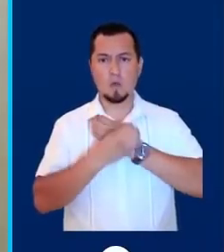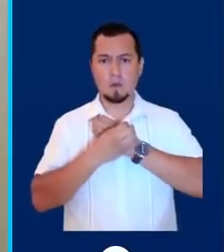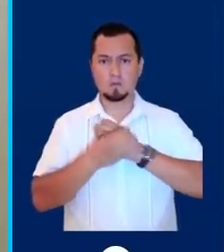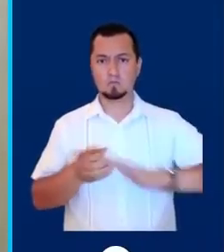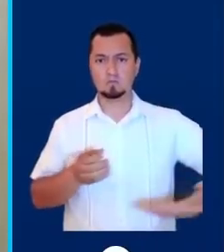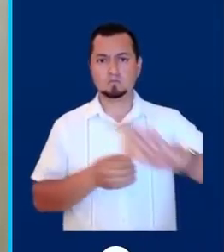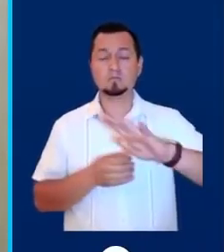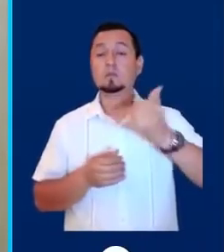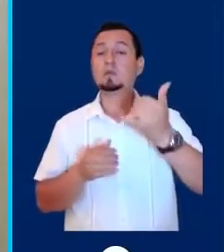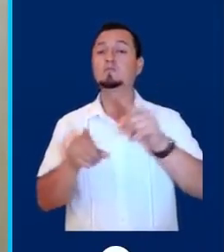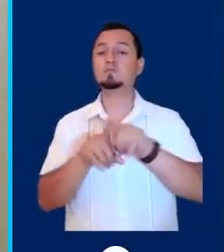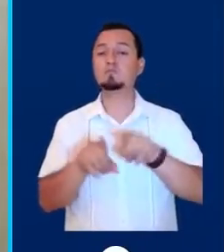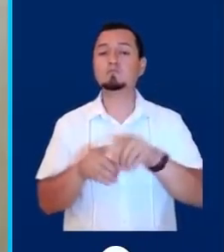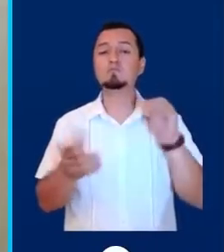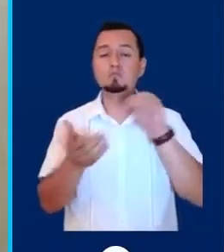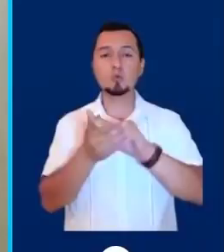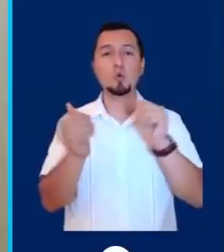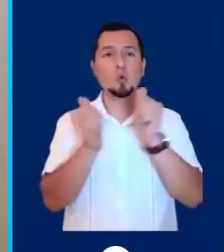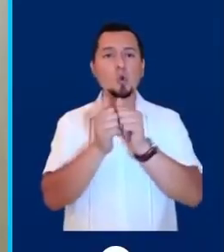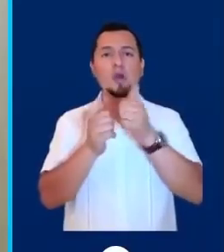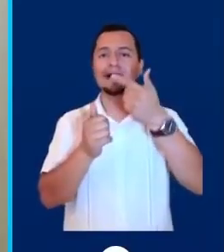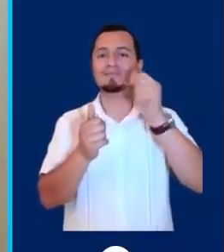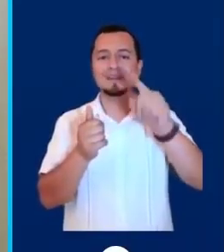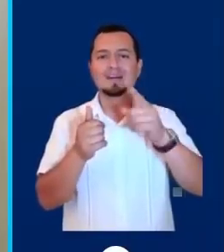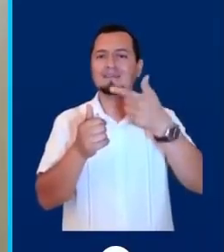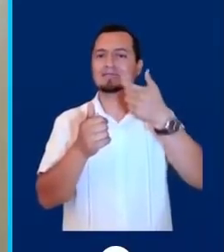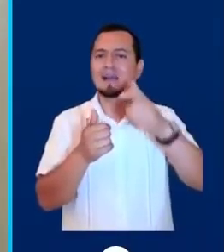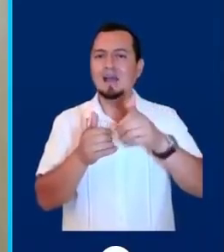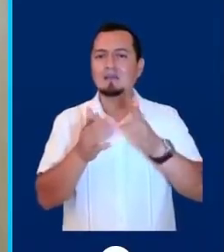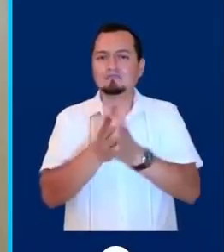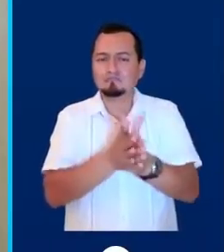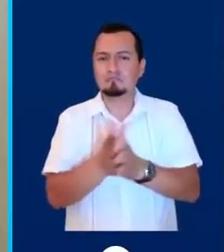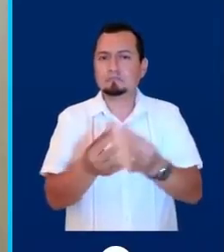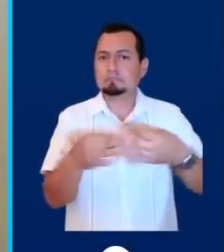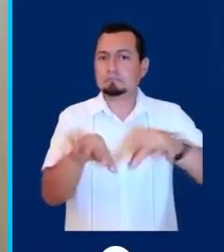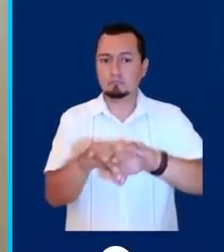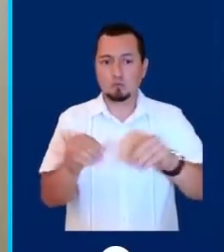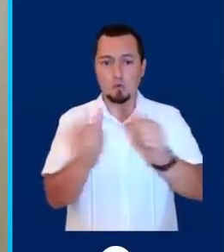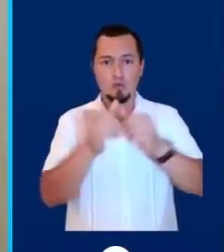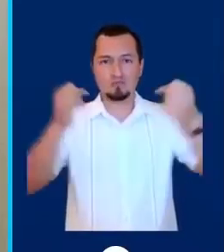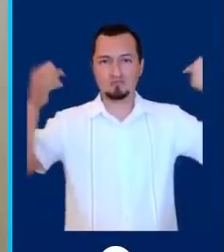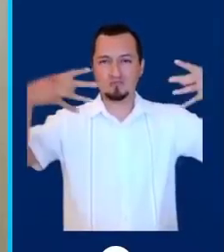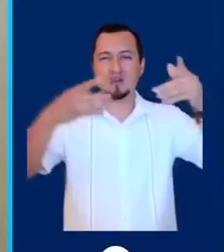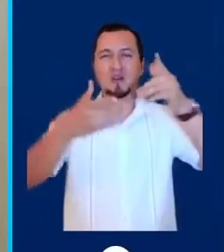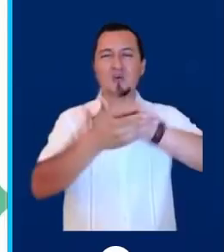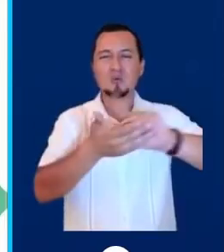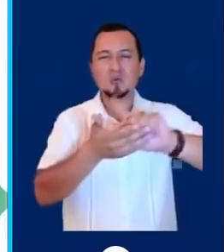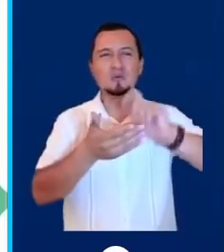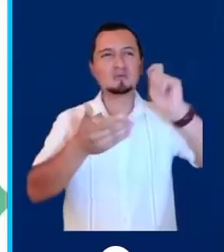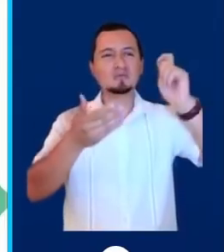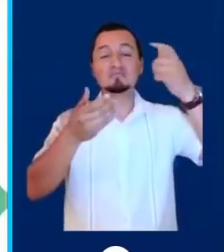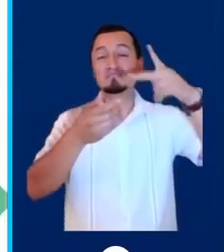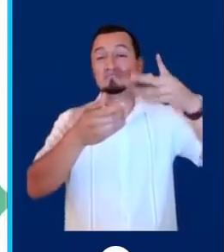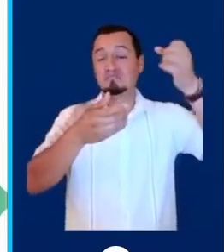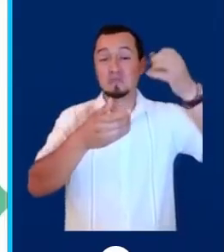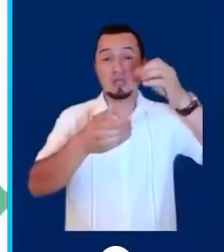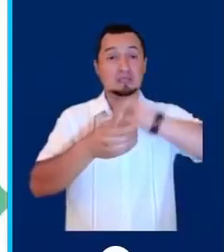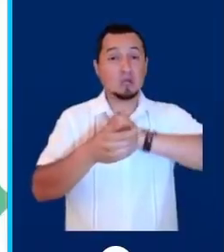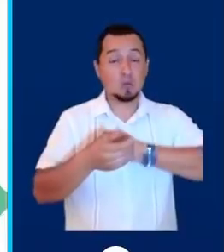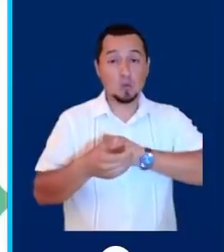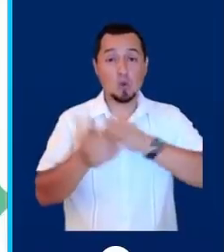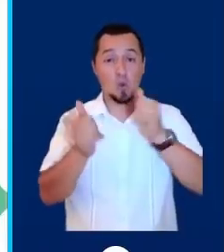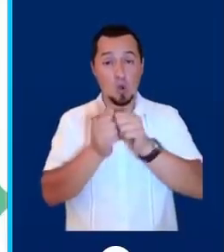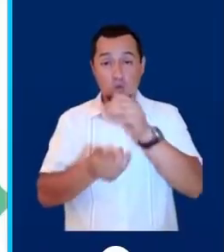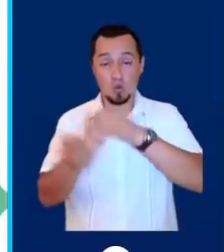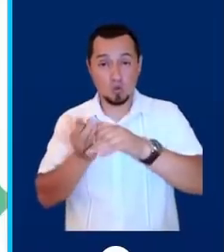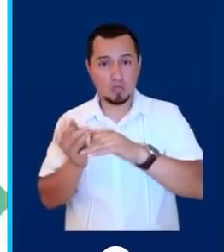incluyen, por supuesto, los filtros sanitarios familiares. Esto es muy importante decirlo. La recomendación de las autoridades de salud, tanto